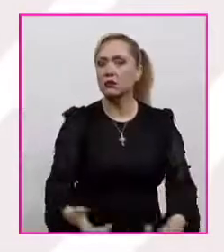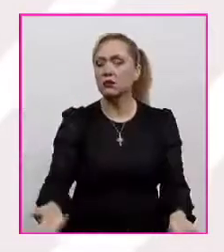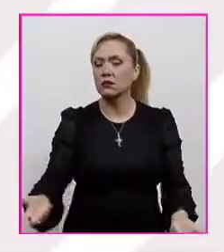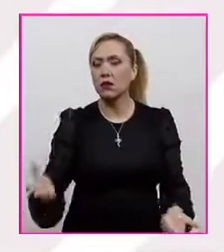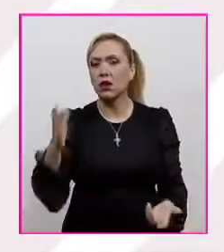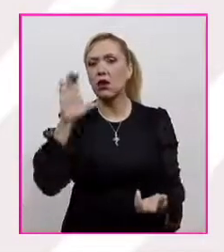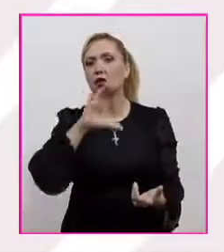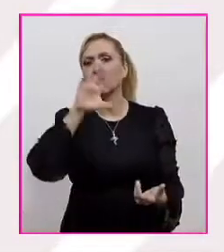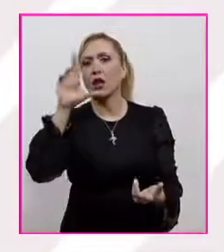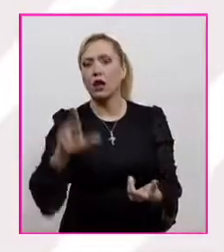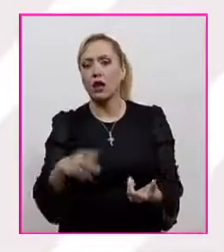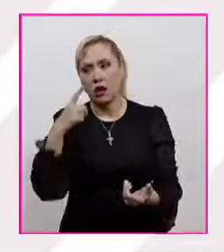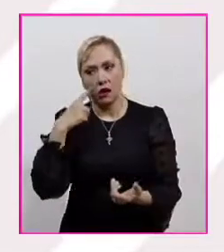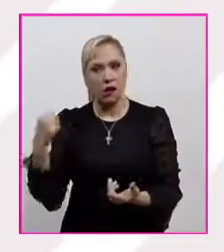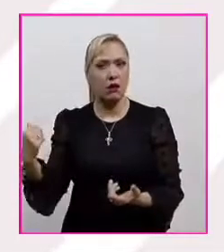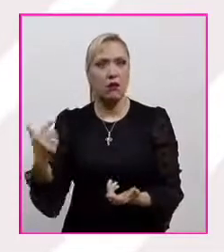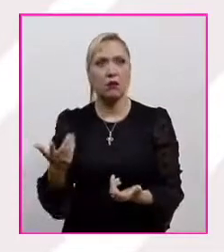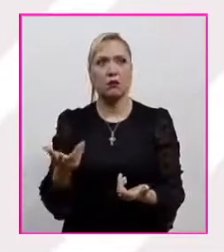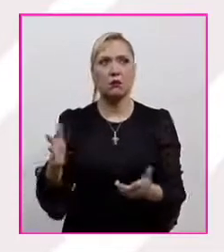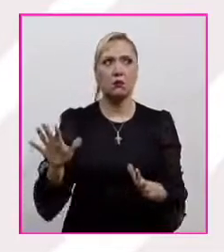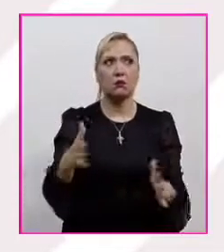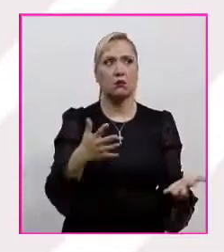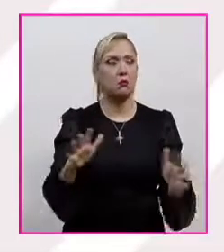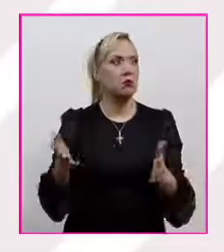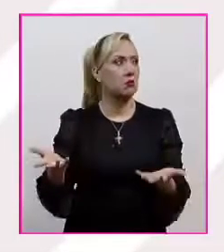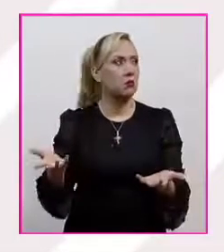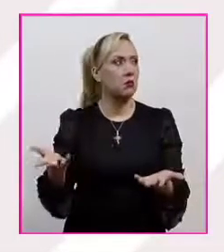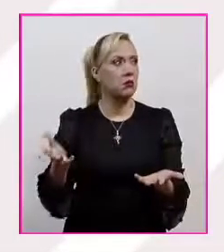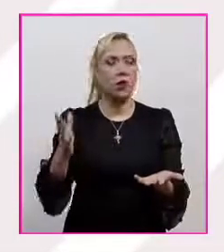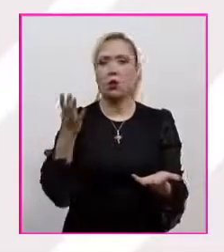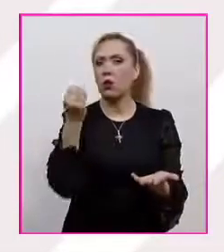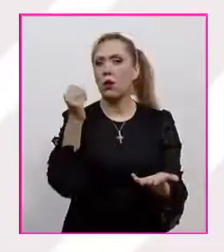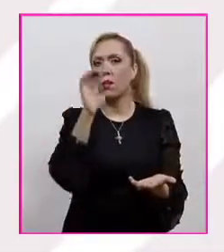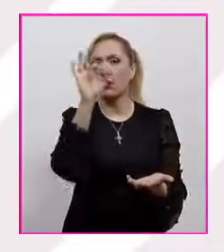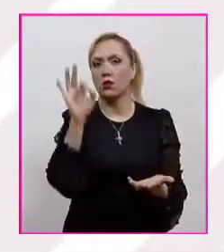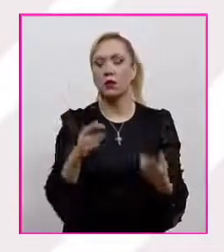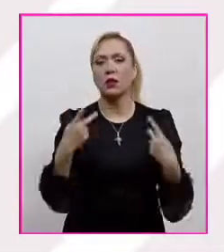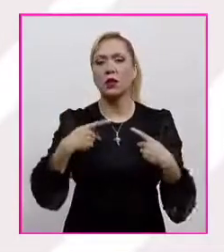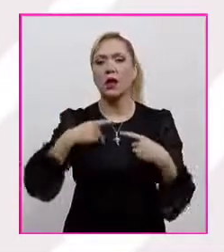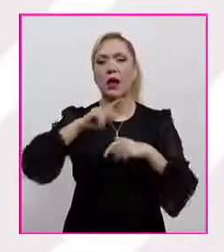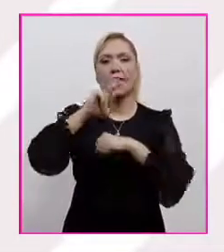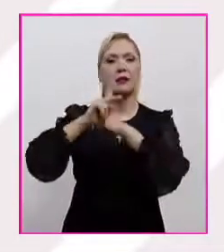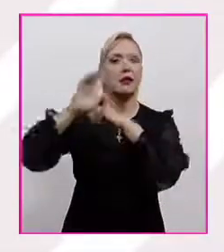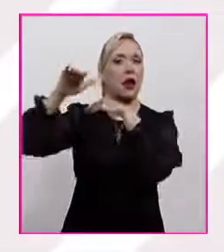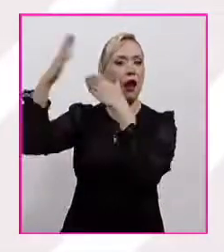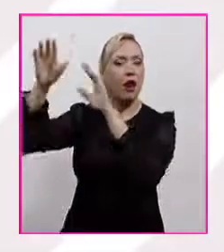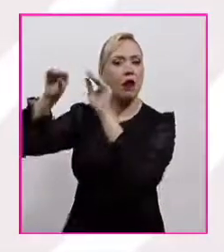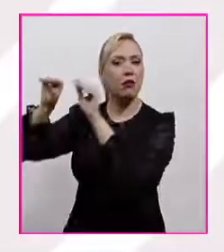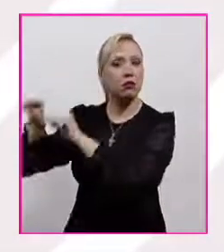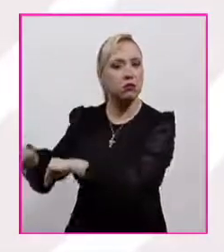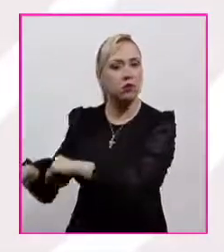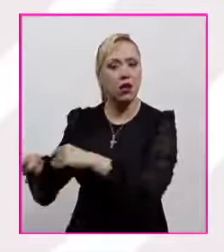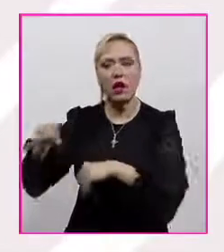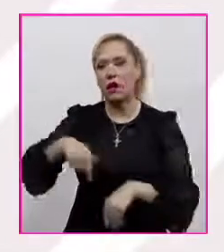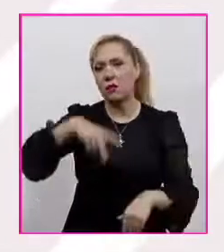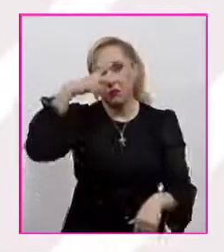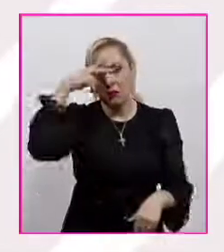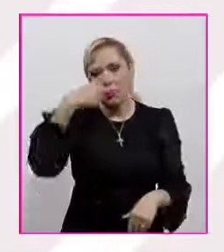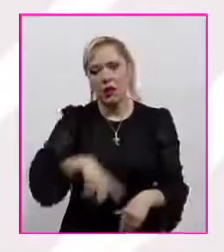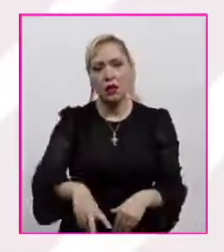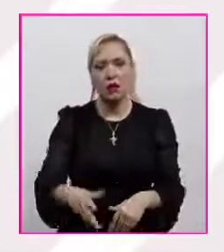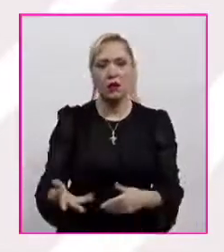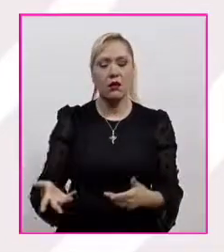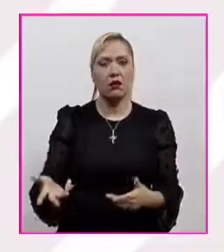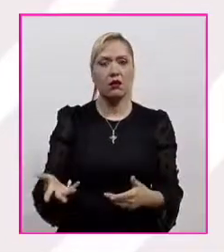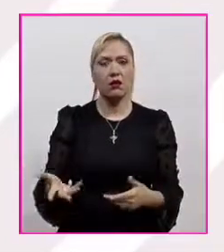Costa Rica, que tiene alrededor de 9% de población extranjera. En México no llegamos al